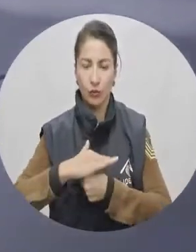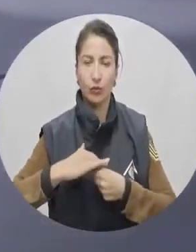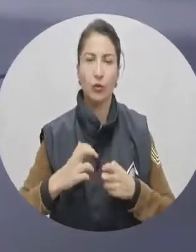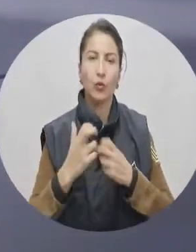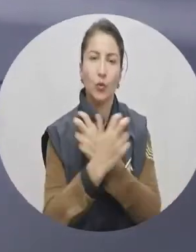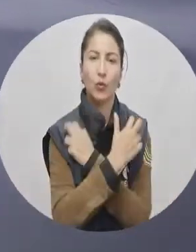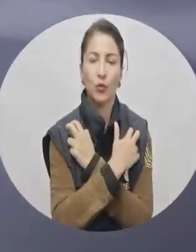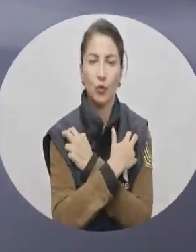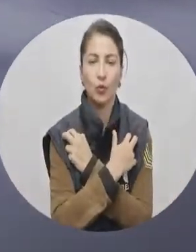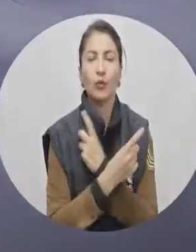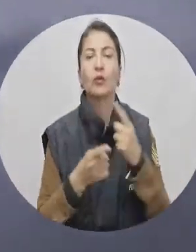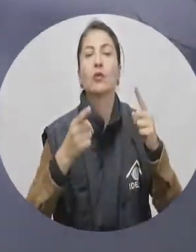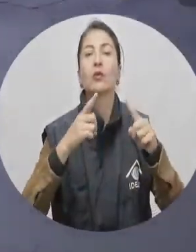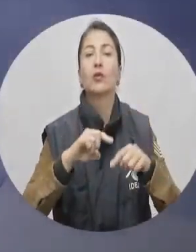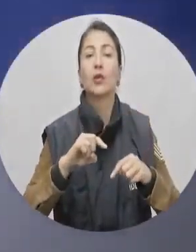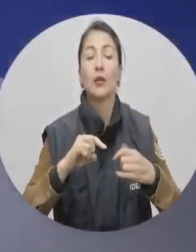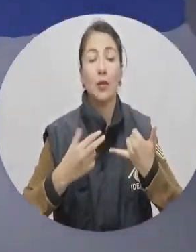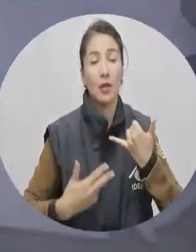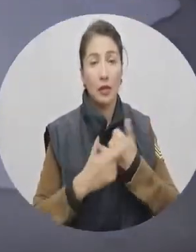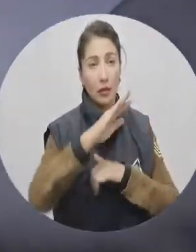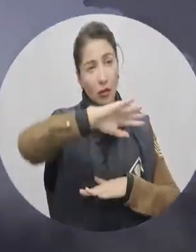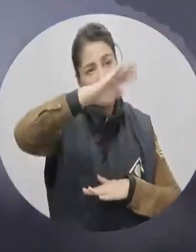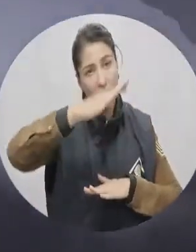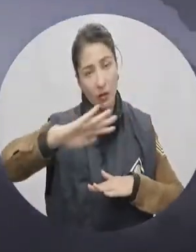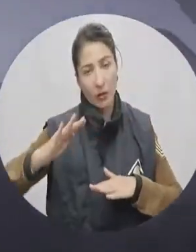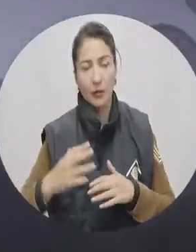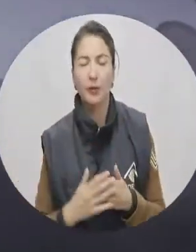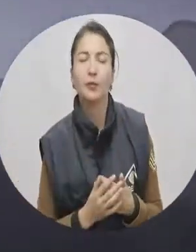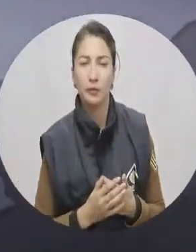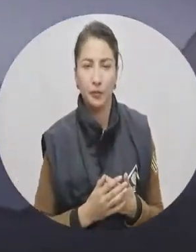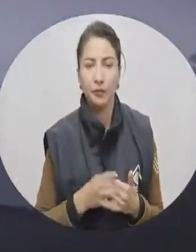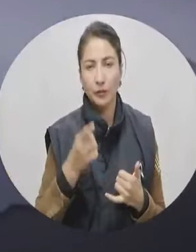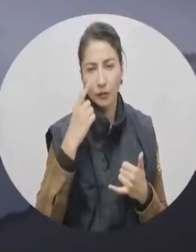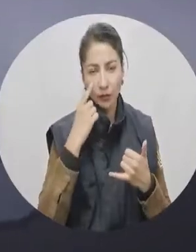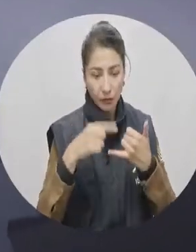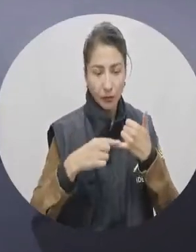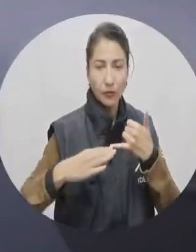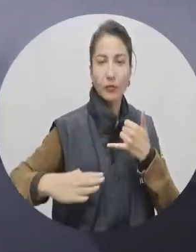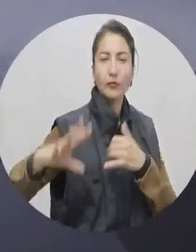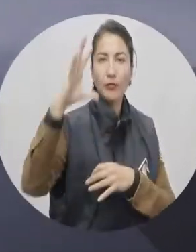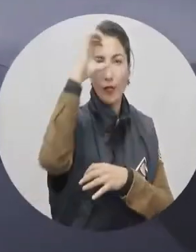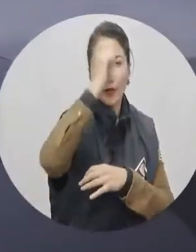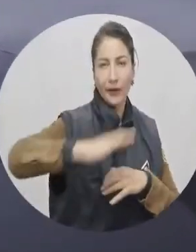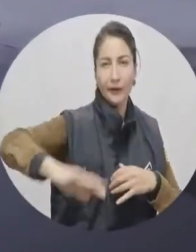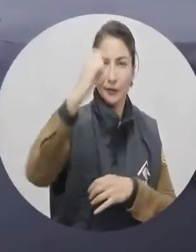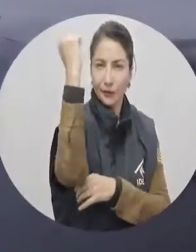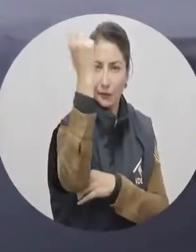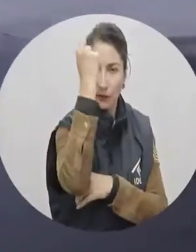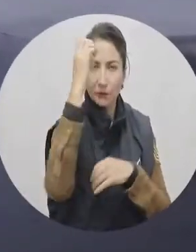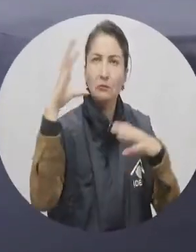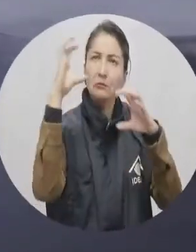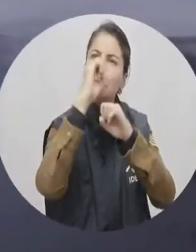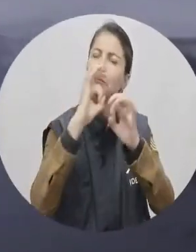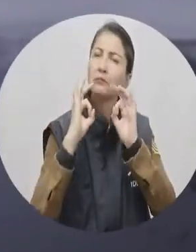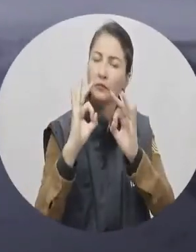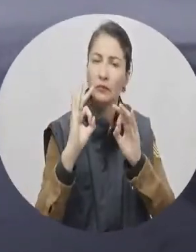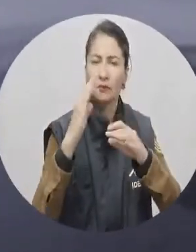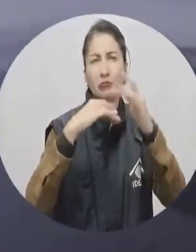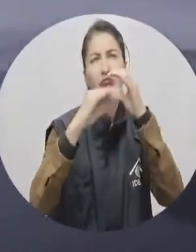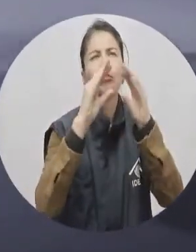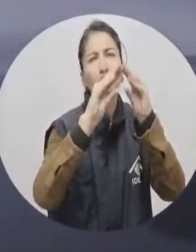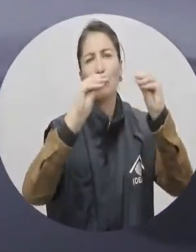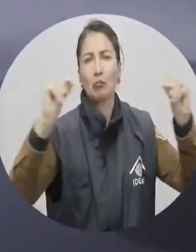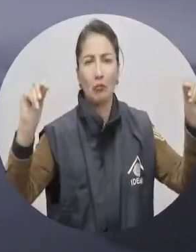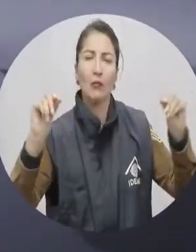el sur de la cordillera central. La noche en los llanos orientales será despejada, con algunas nubes muy débiles, menos